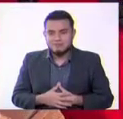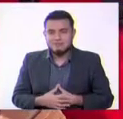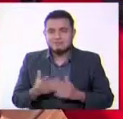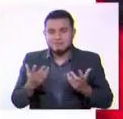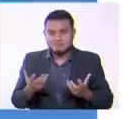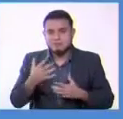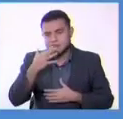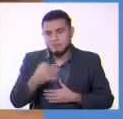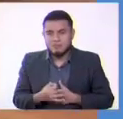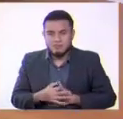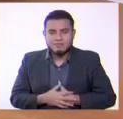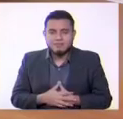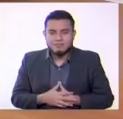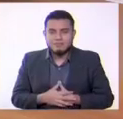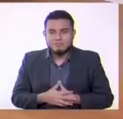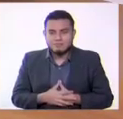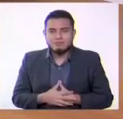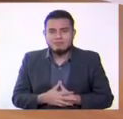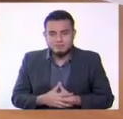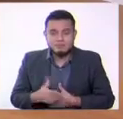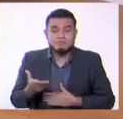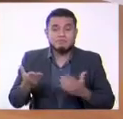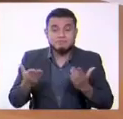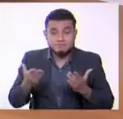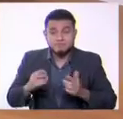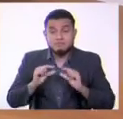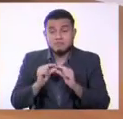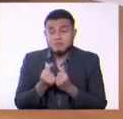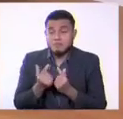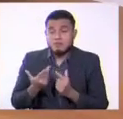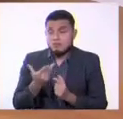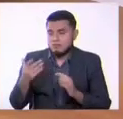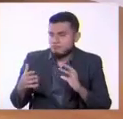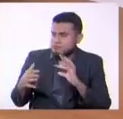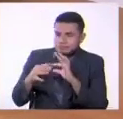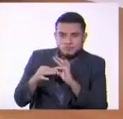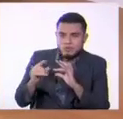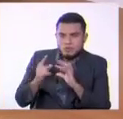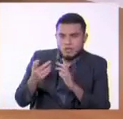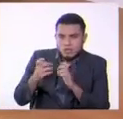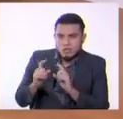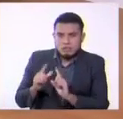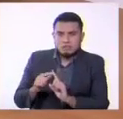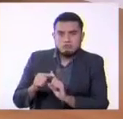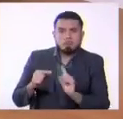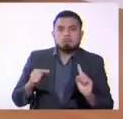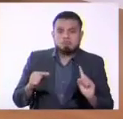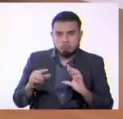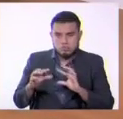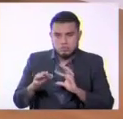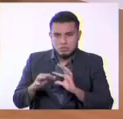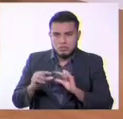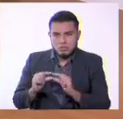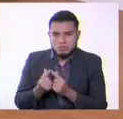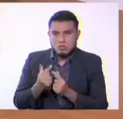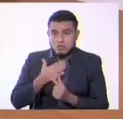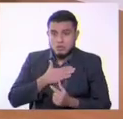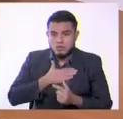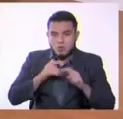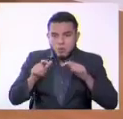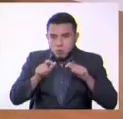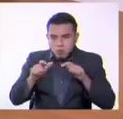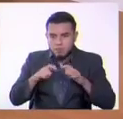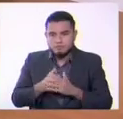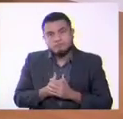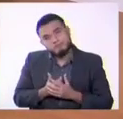porque uno quiere formar parte de ese grupo, entonces uno no quiere estar fuera del grupo y el grupo de referencia son los de mi misma edad. Entonces